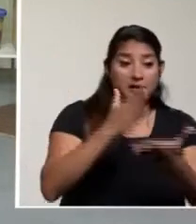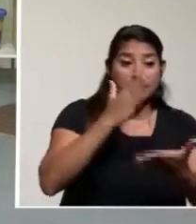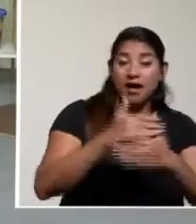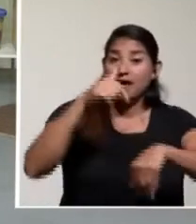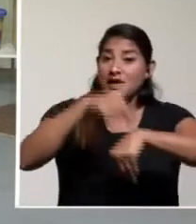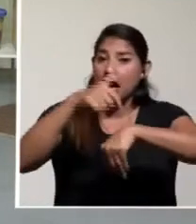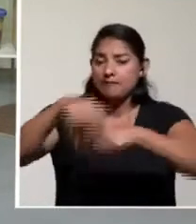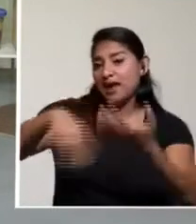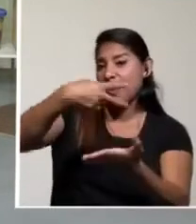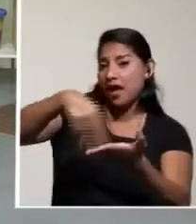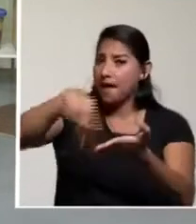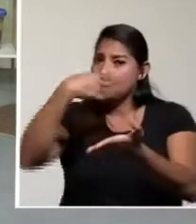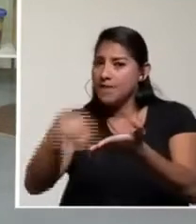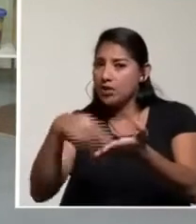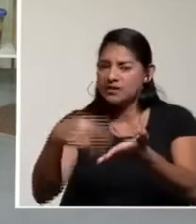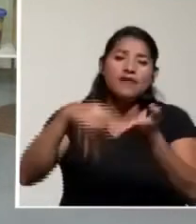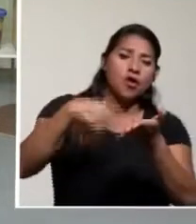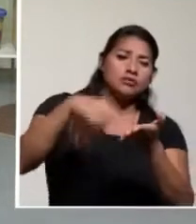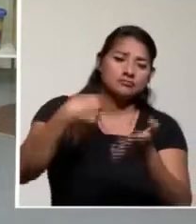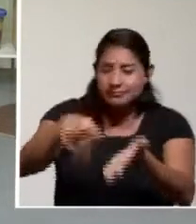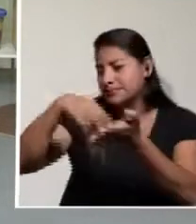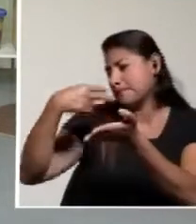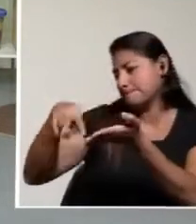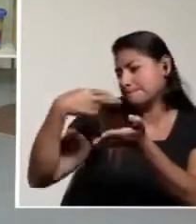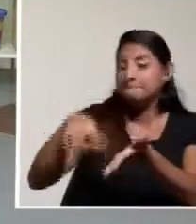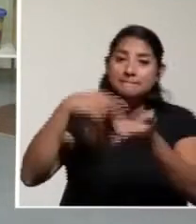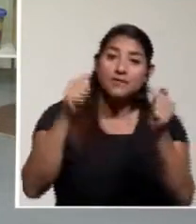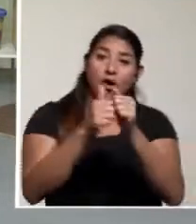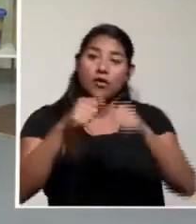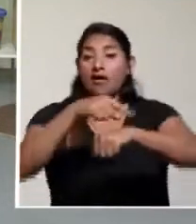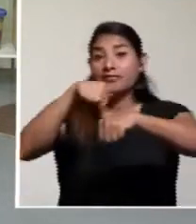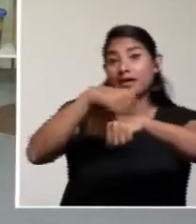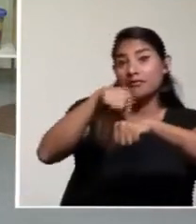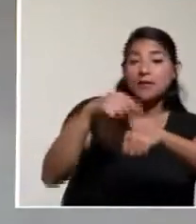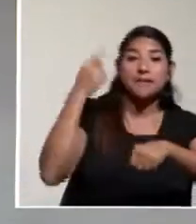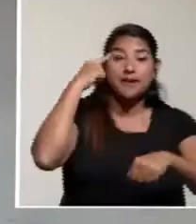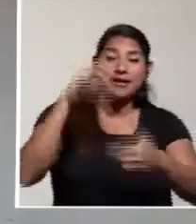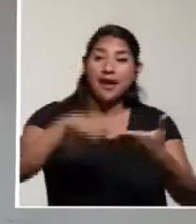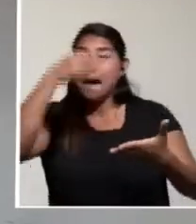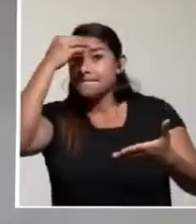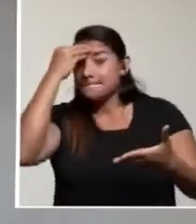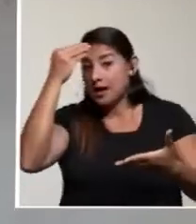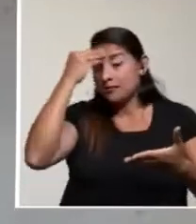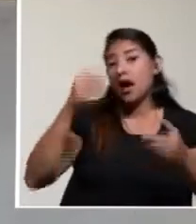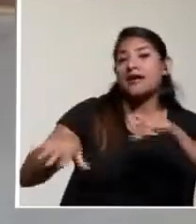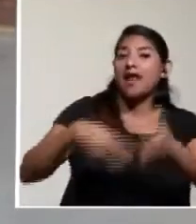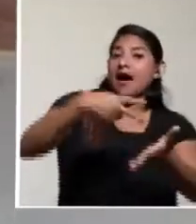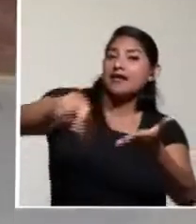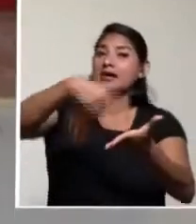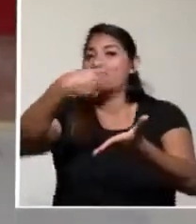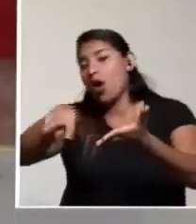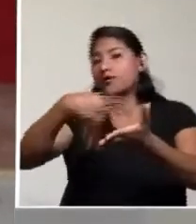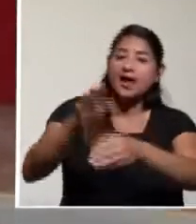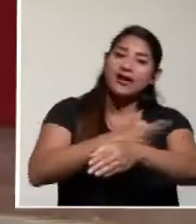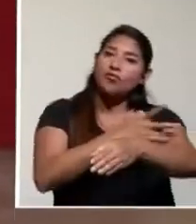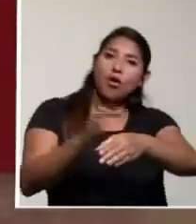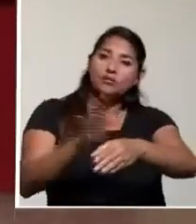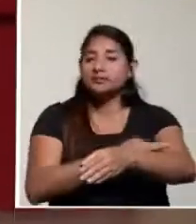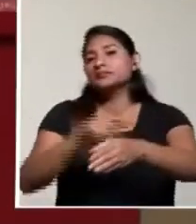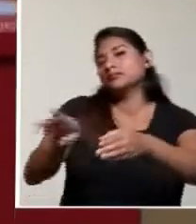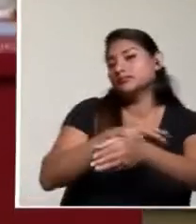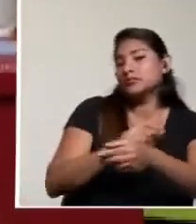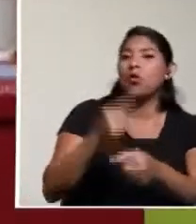hay que bailar. Ahora el rock and roll. Con el reloj aprendí a bailar el rock and